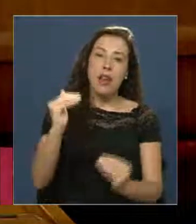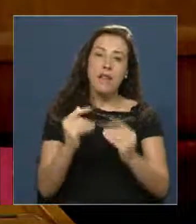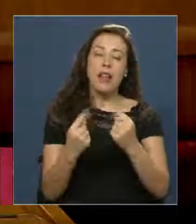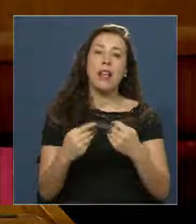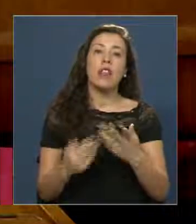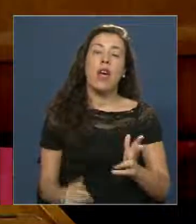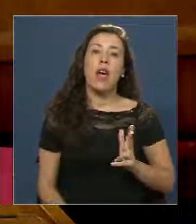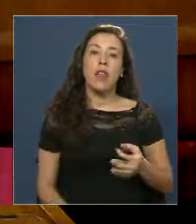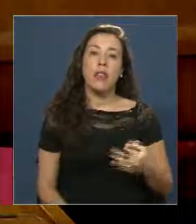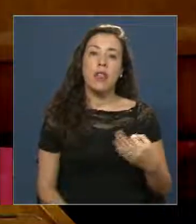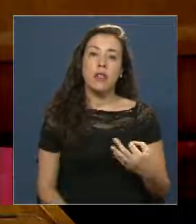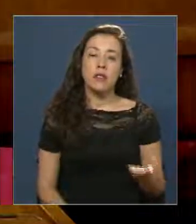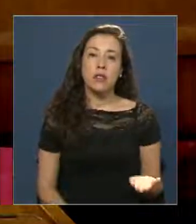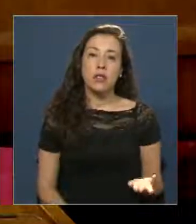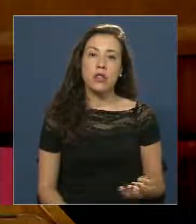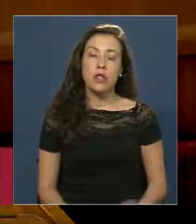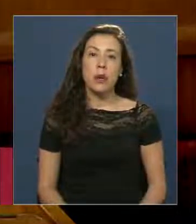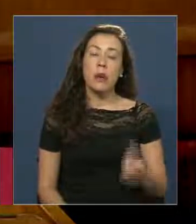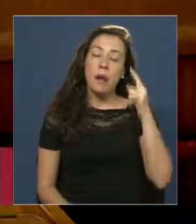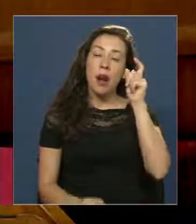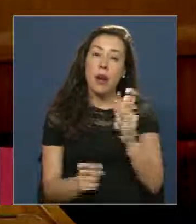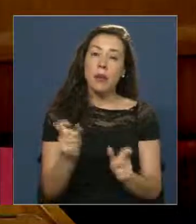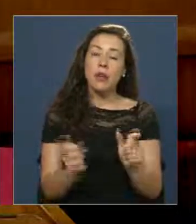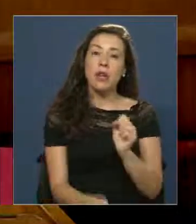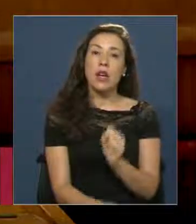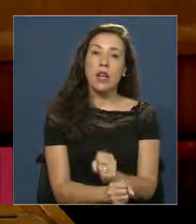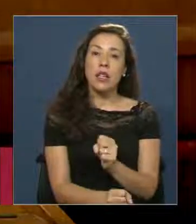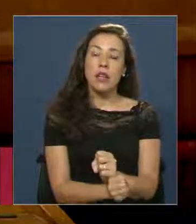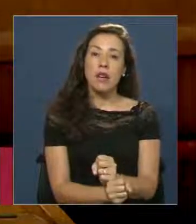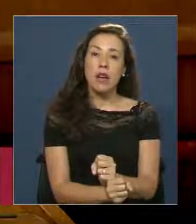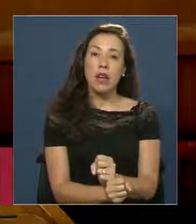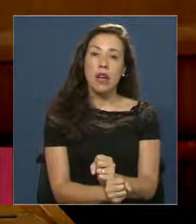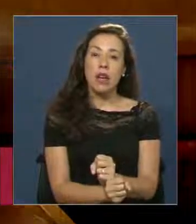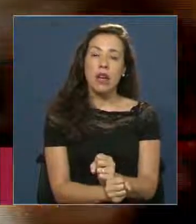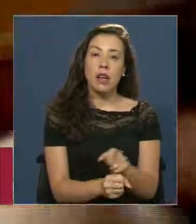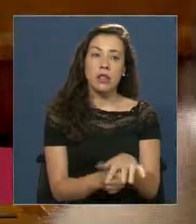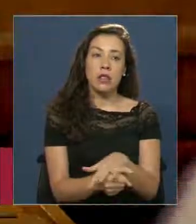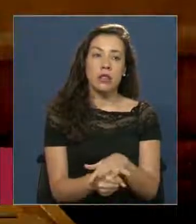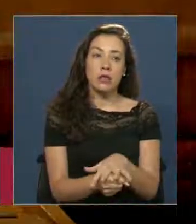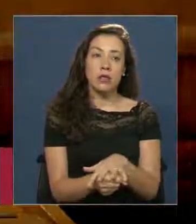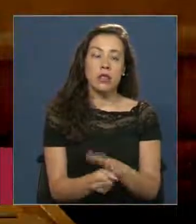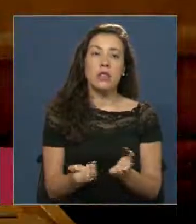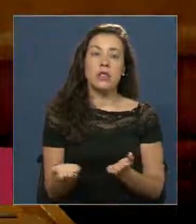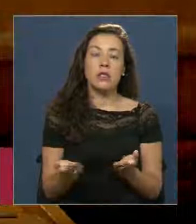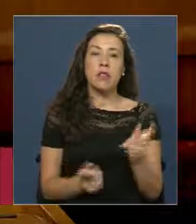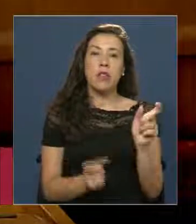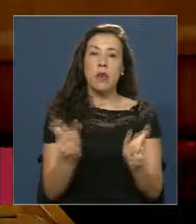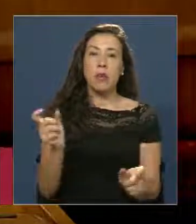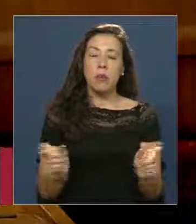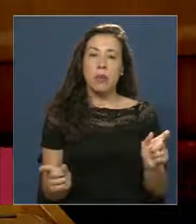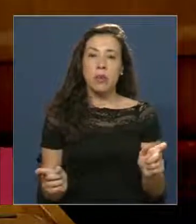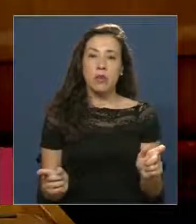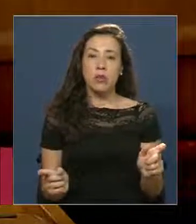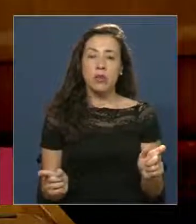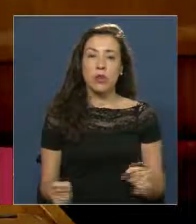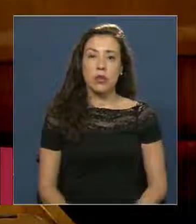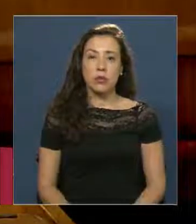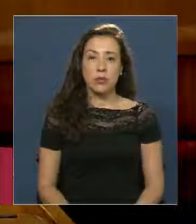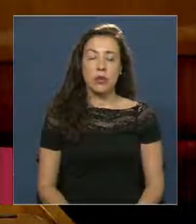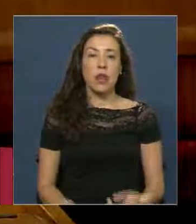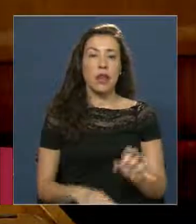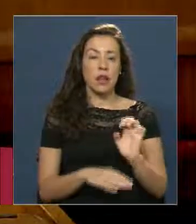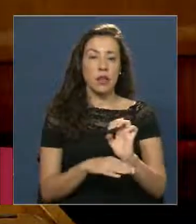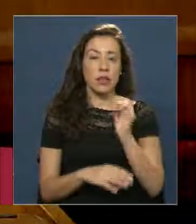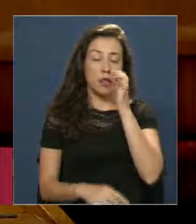más digno, equitativo y justo para quienes se desempeñan en esta condición al servicio de las personas desde la estructura del